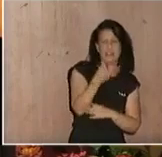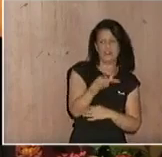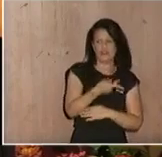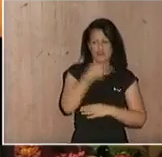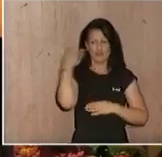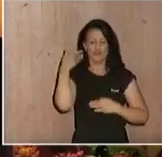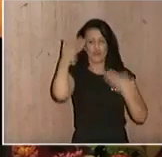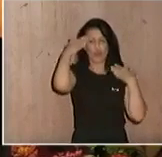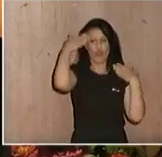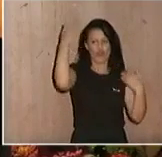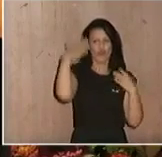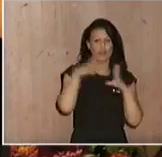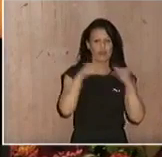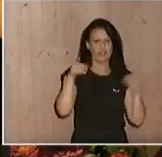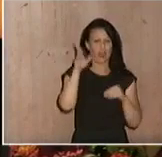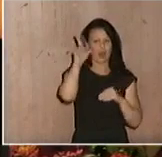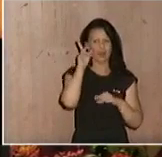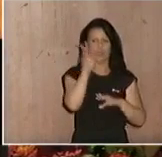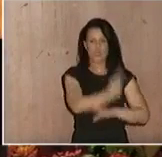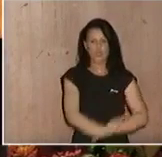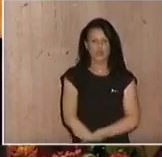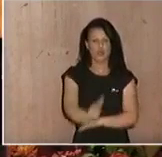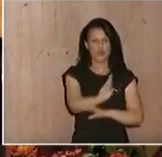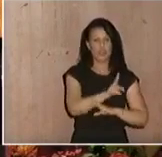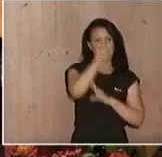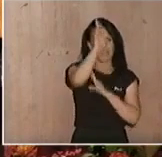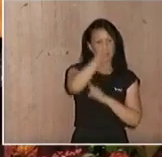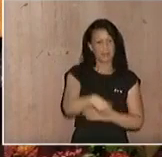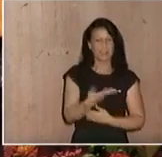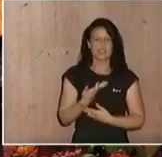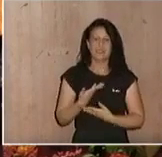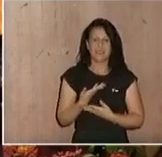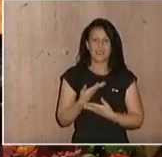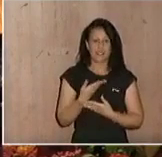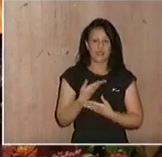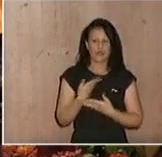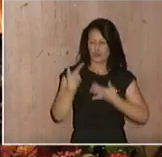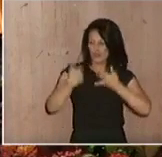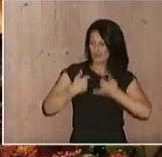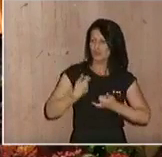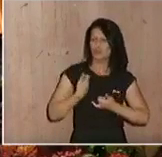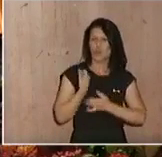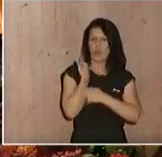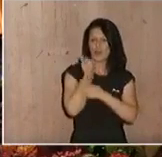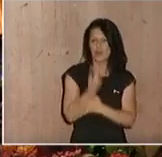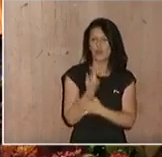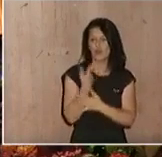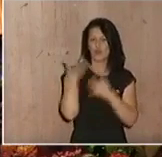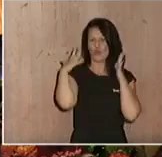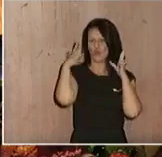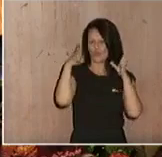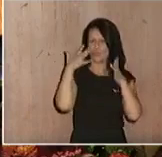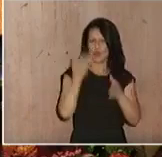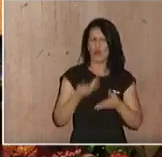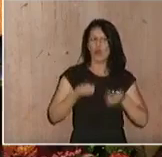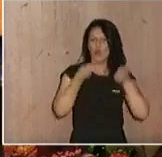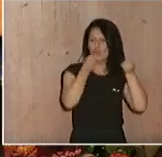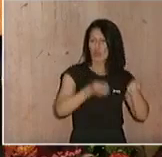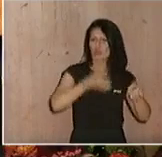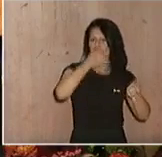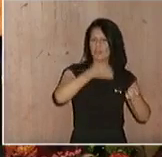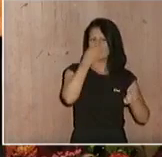el honor de la Universidad de Alicante y la ayudaréis y le prestaréis vuestro concurso, apoyo y consejo en los